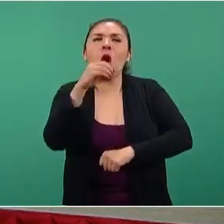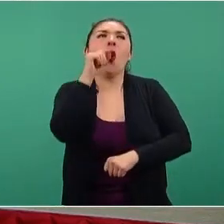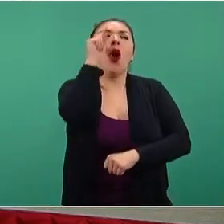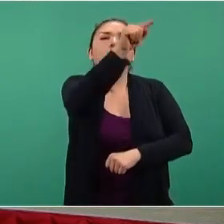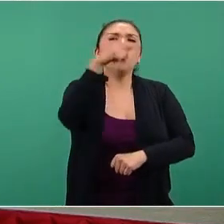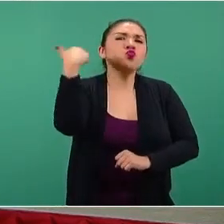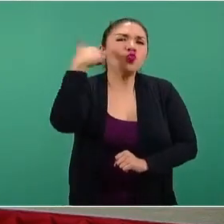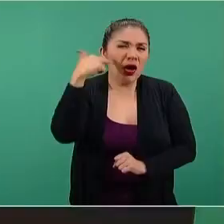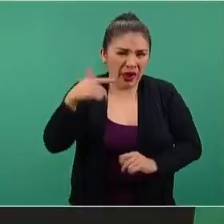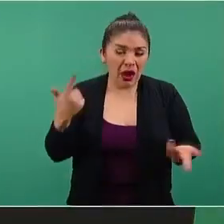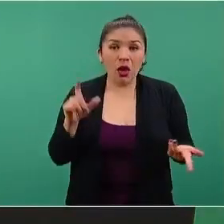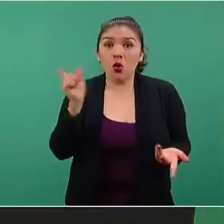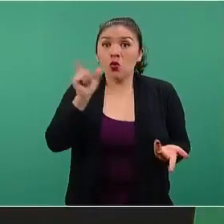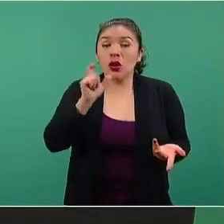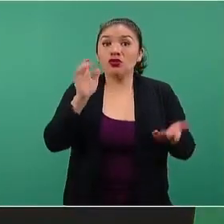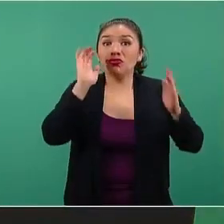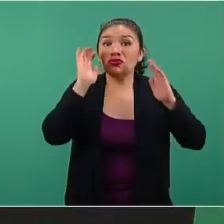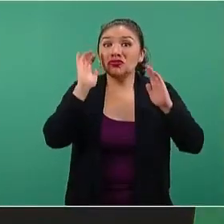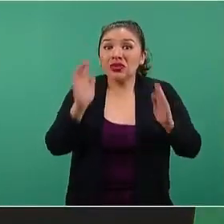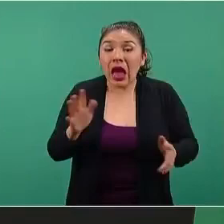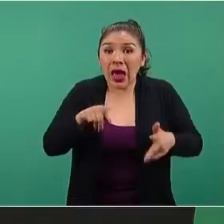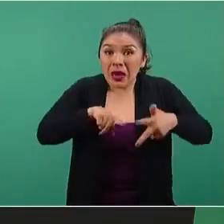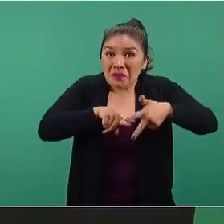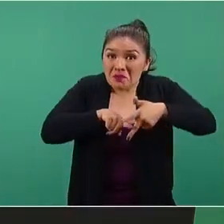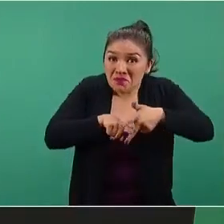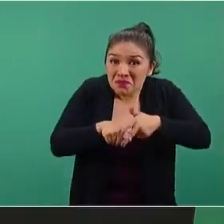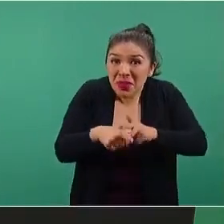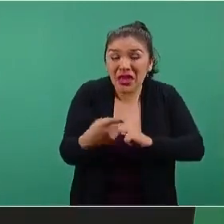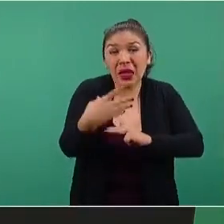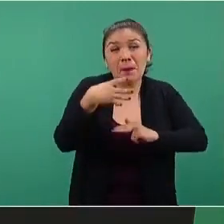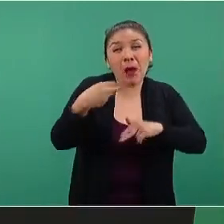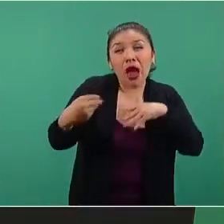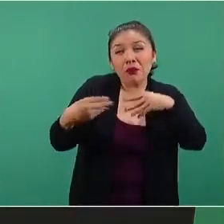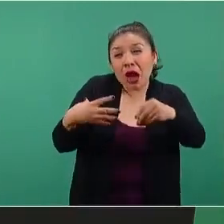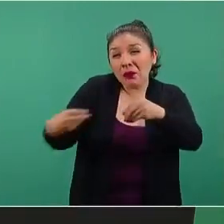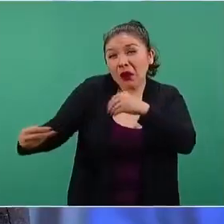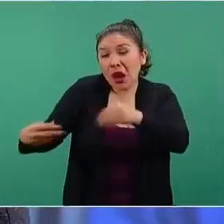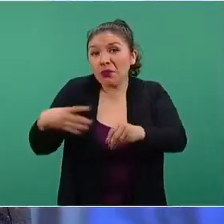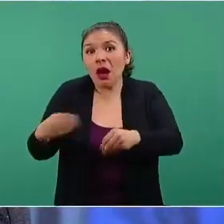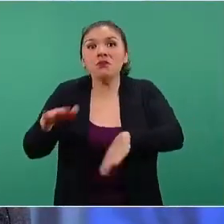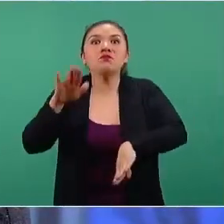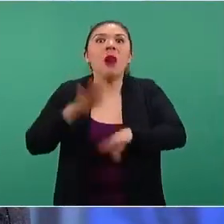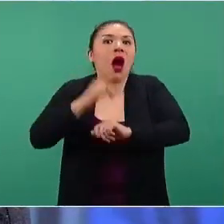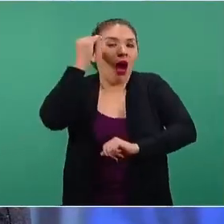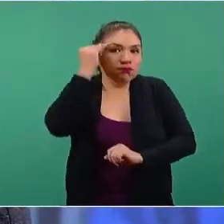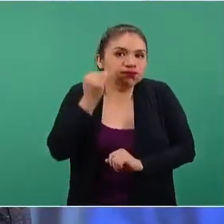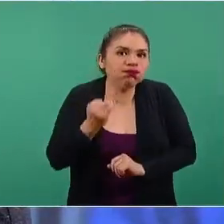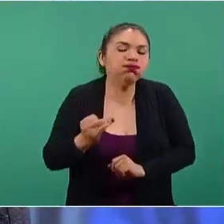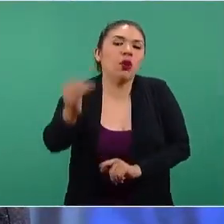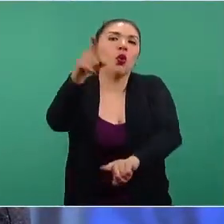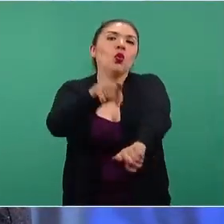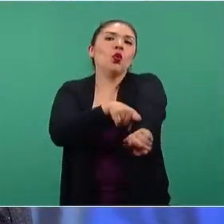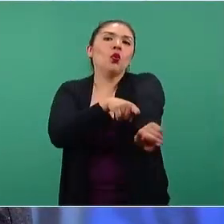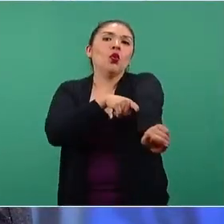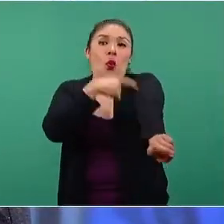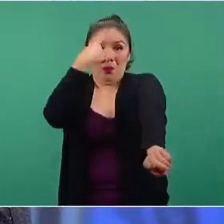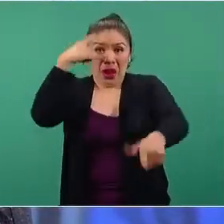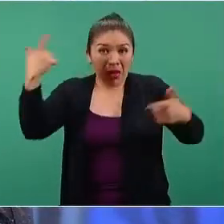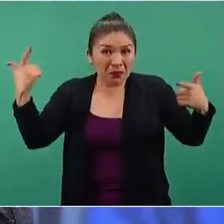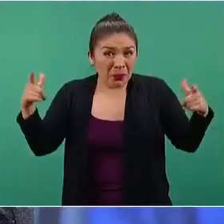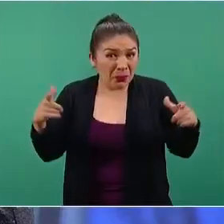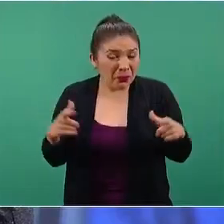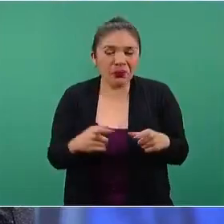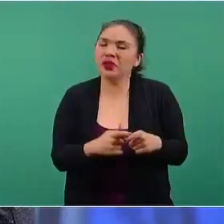Guadalajara, una vez que toma velocidad una epidemia, tarda más tiempo en disminuir